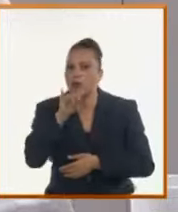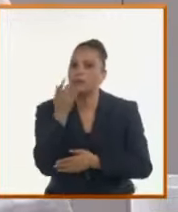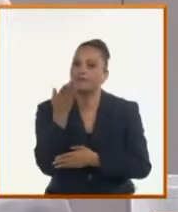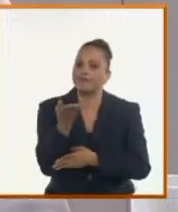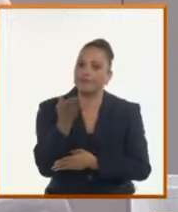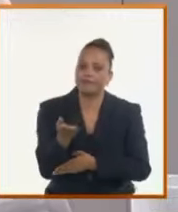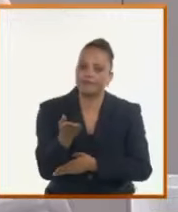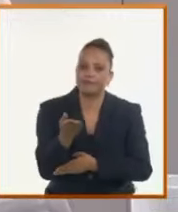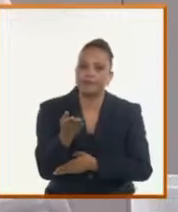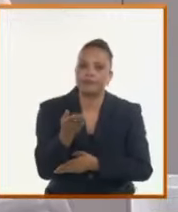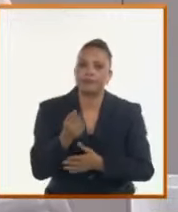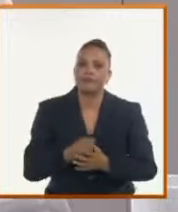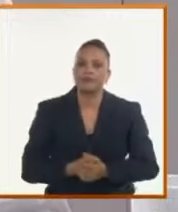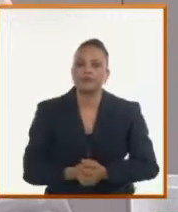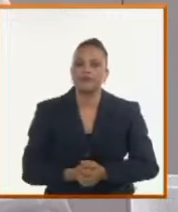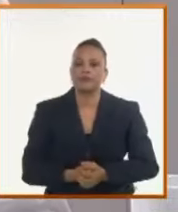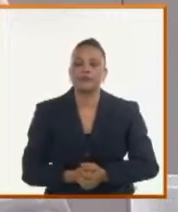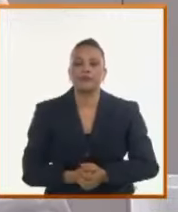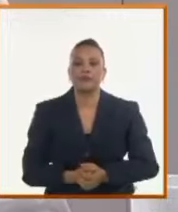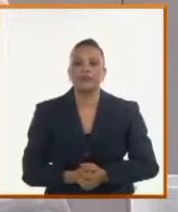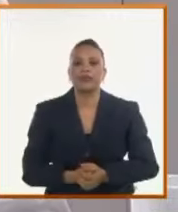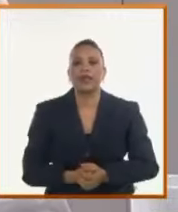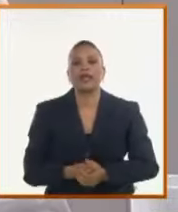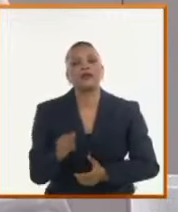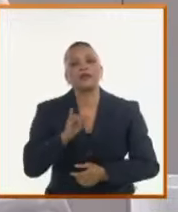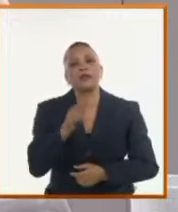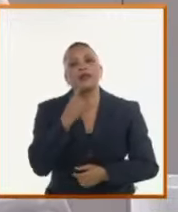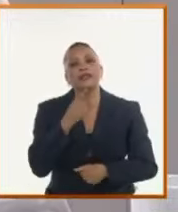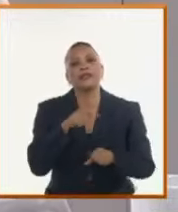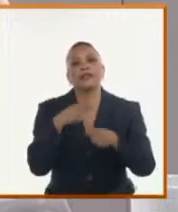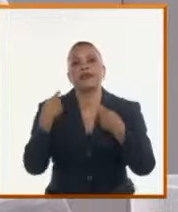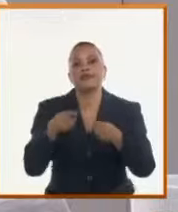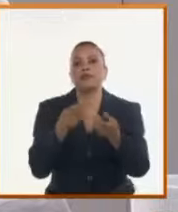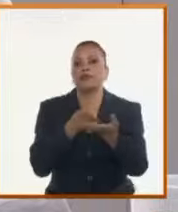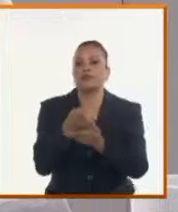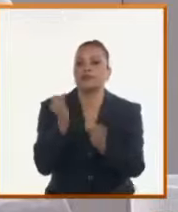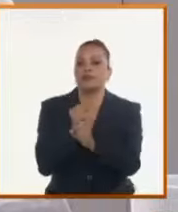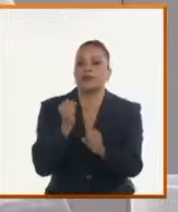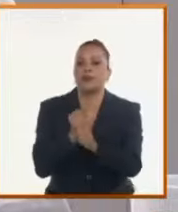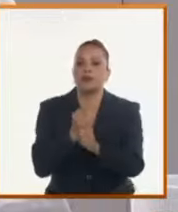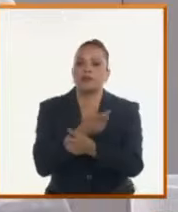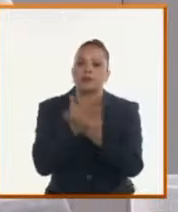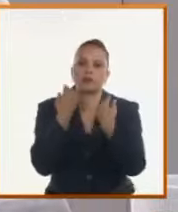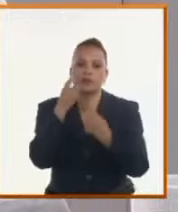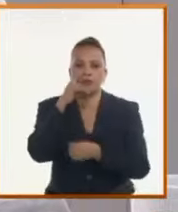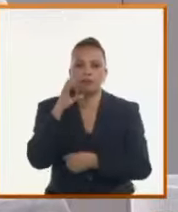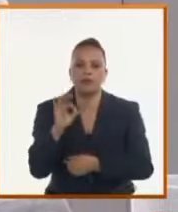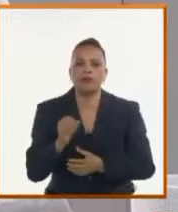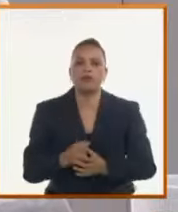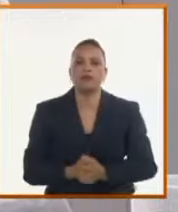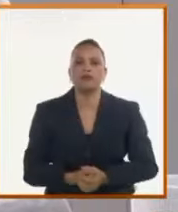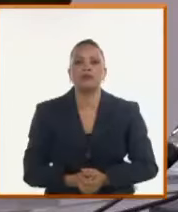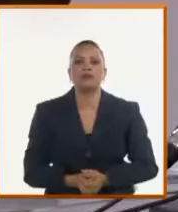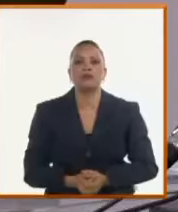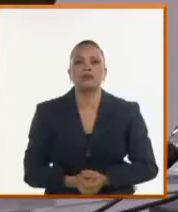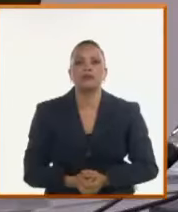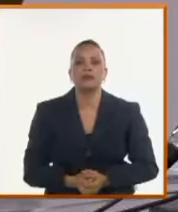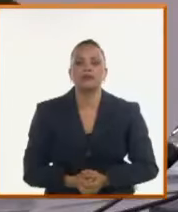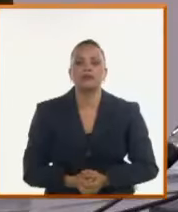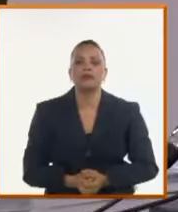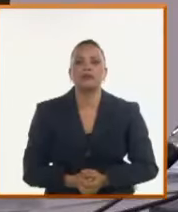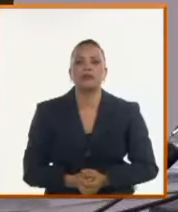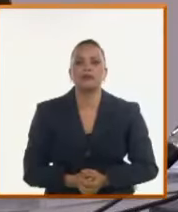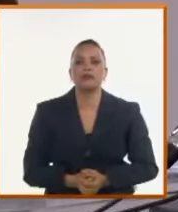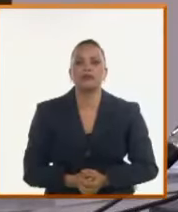momento fueron emblemáticos bueno Tenemos que trabajar para que eso no no se pierda y volverla a restituir los mismos es parte de